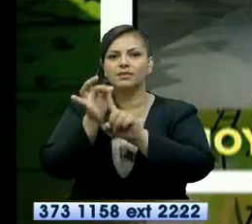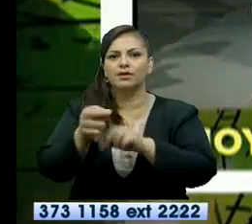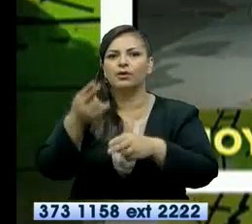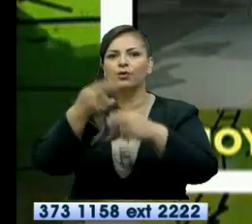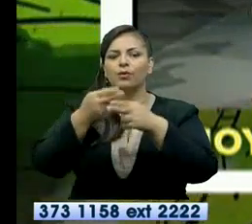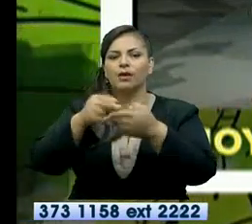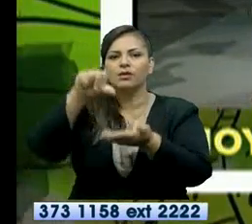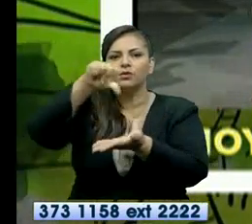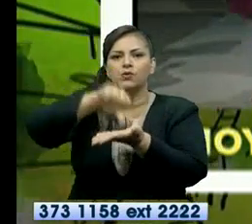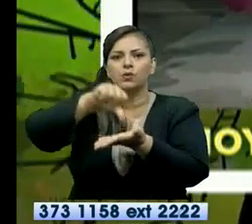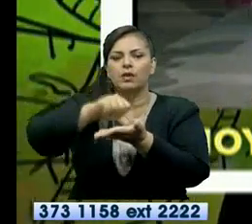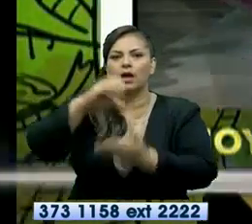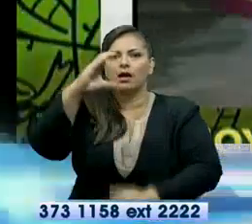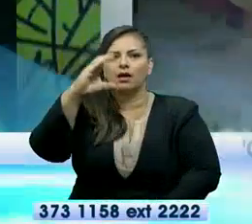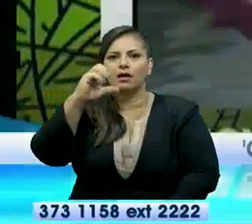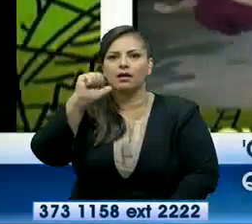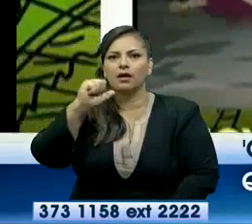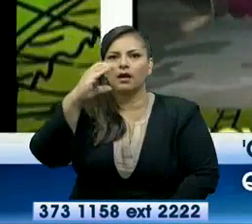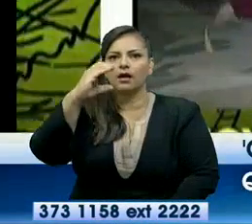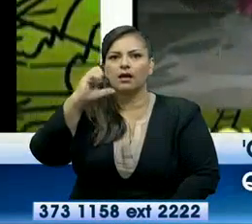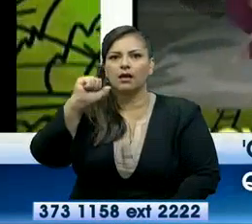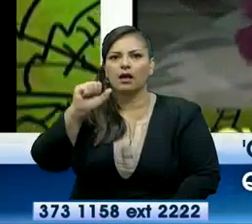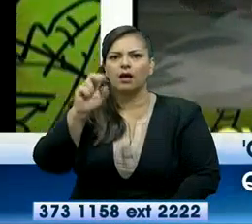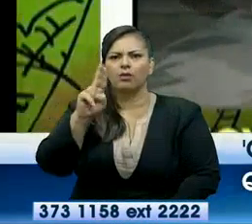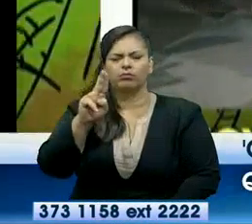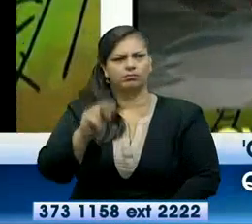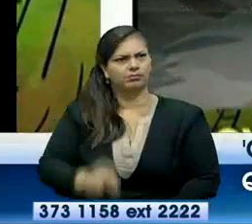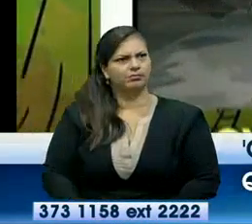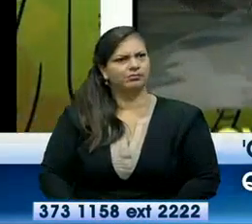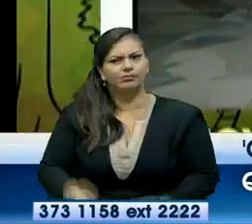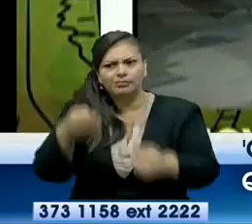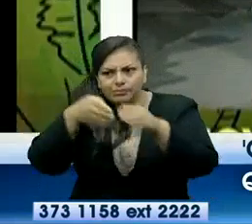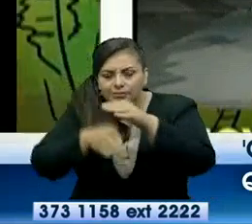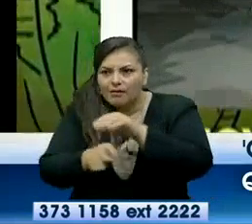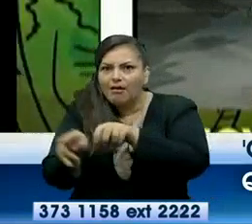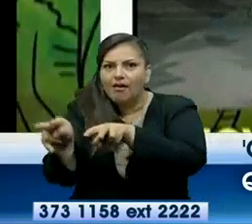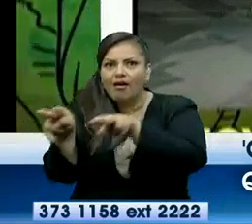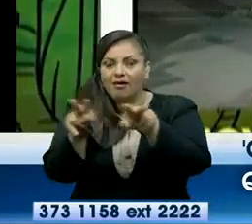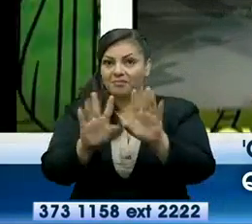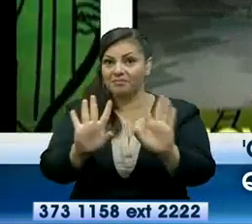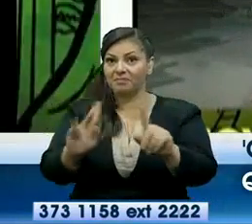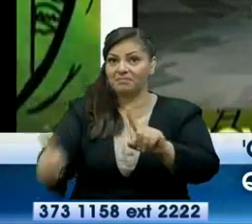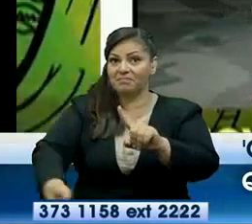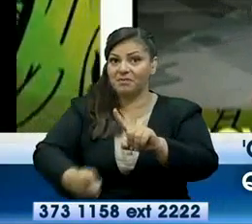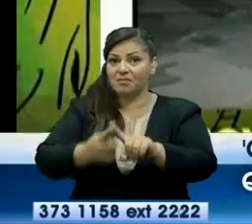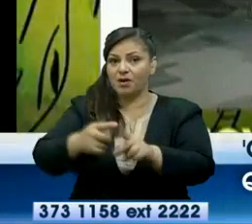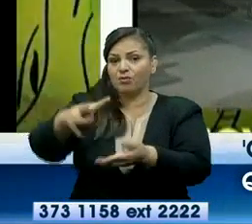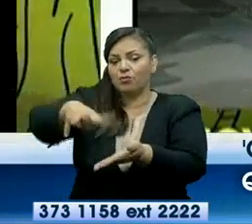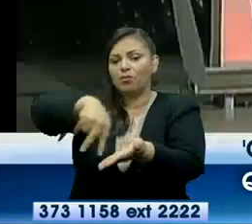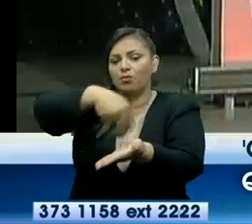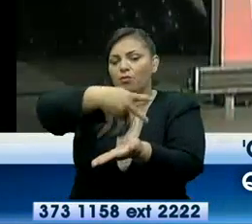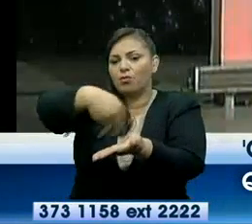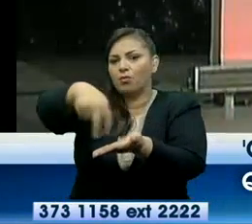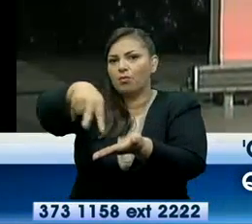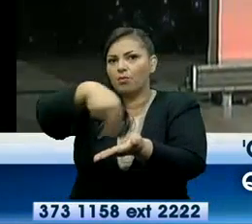un baile tradicional a cargo del artista scarlett pazmiño y el tema alborada